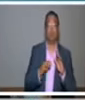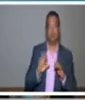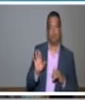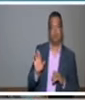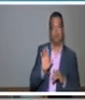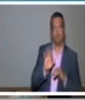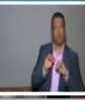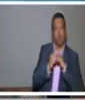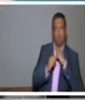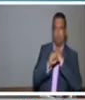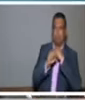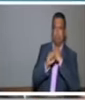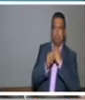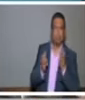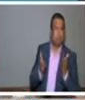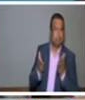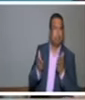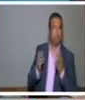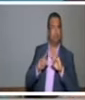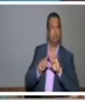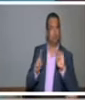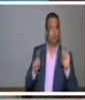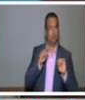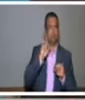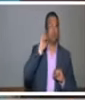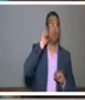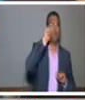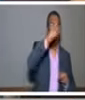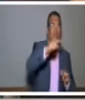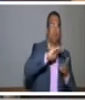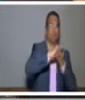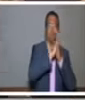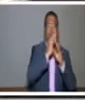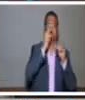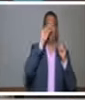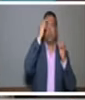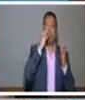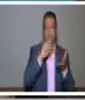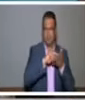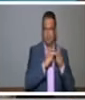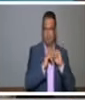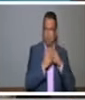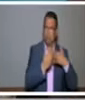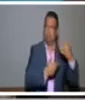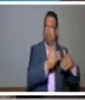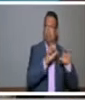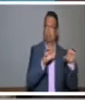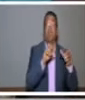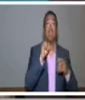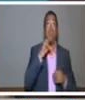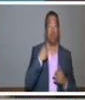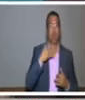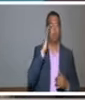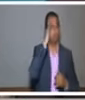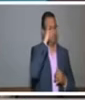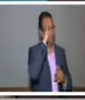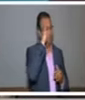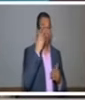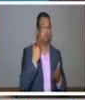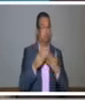Muy atento a cómo hacen campaña los compañeros, qué están dispuestos a hacer y qué no. Si se hacen de la vista larga de la corrupción como